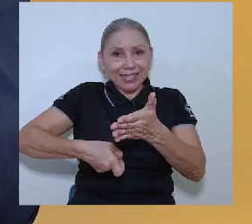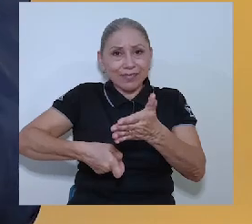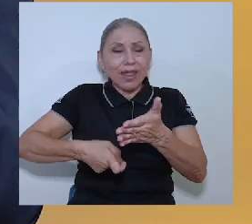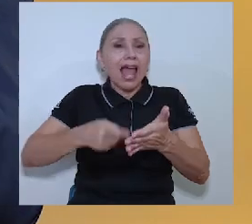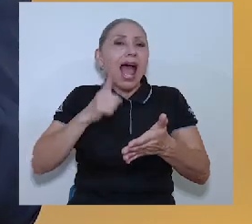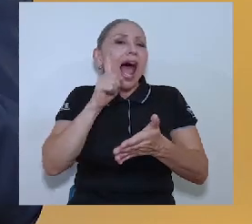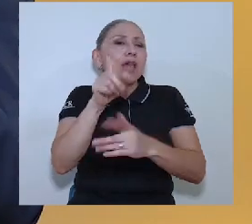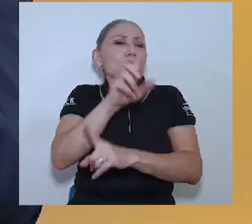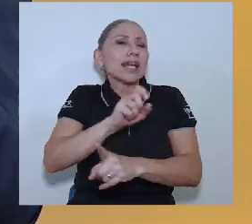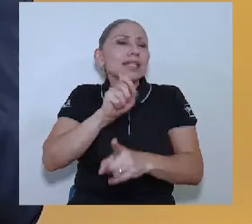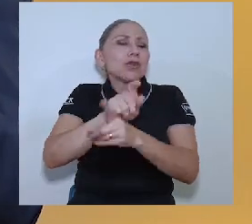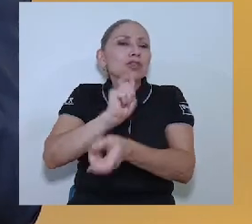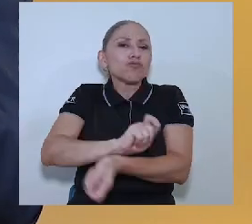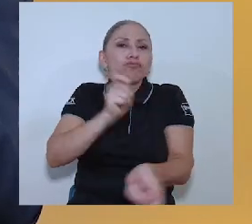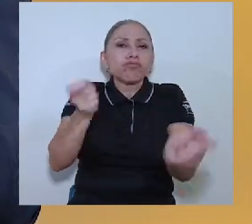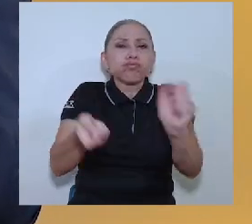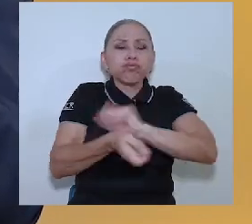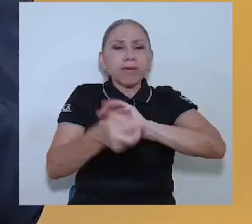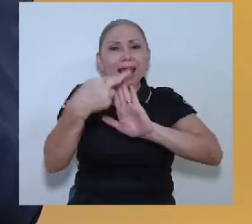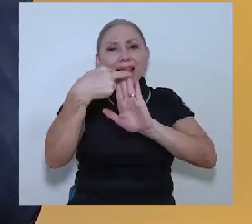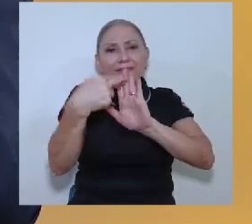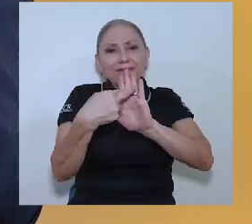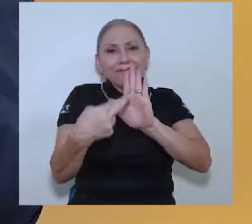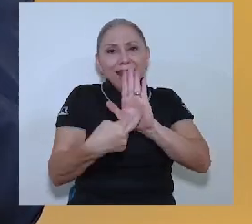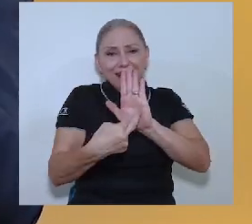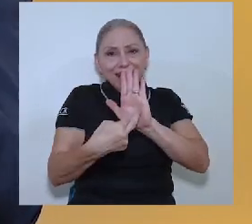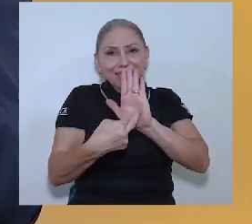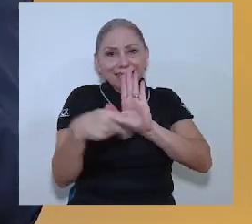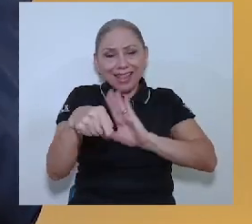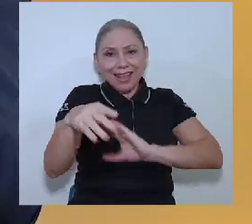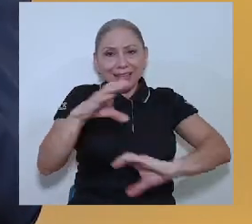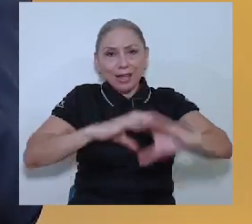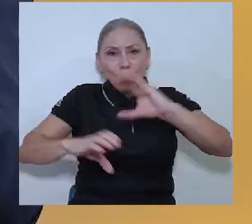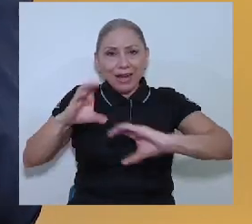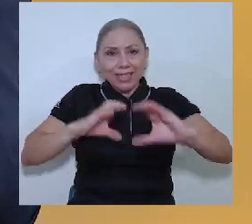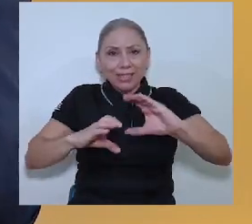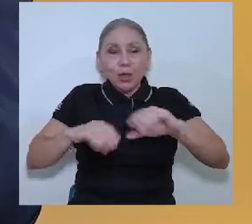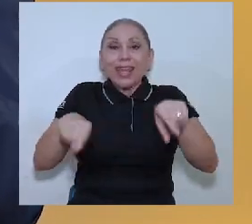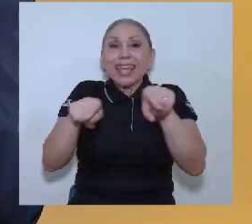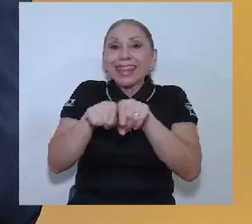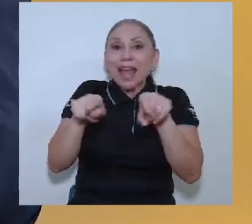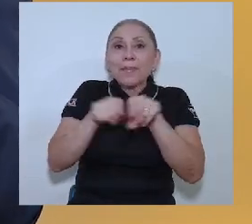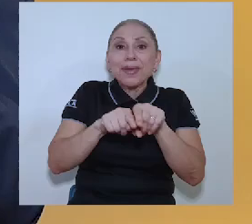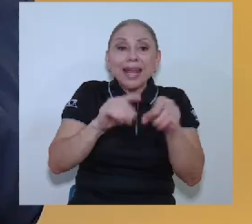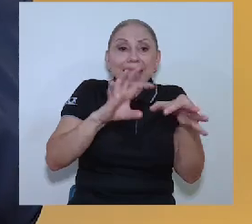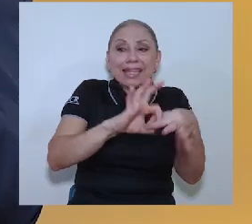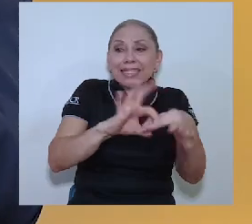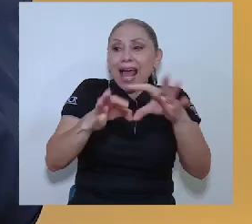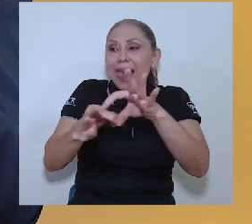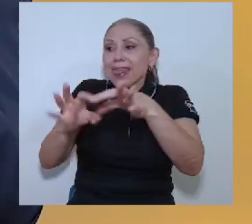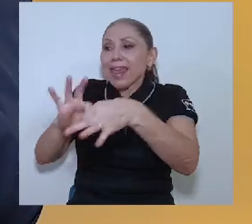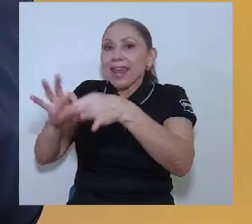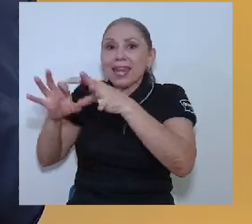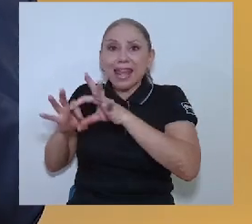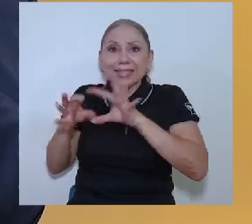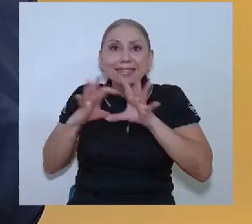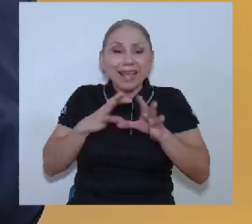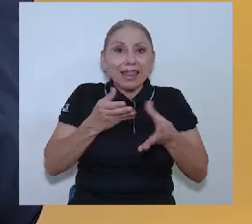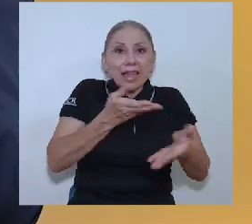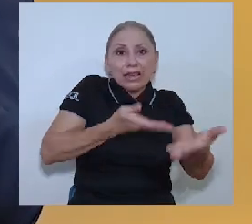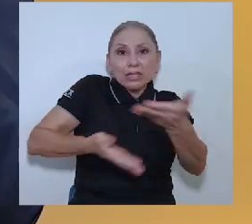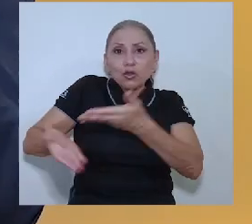una disrupción en las reglas del juego de ese comercio y en las cadenas de suministros que